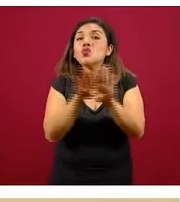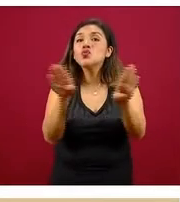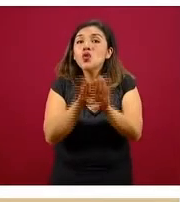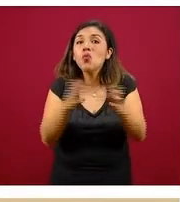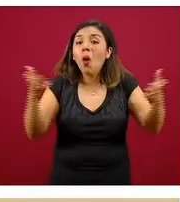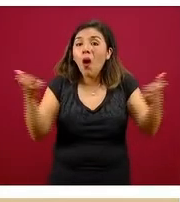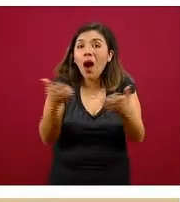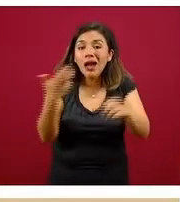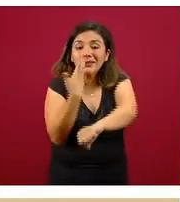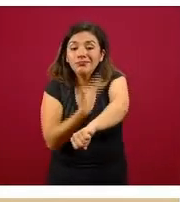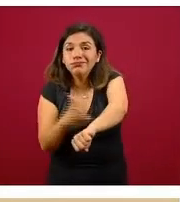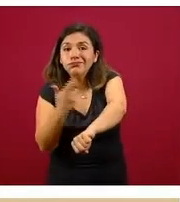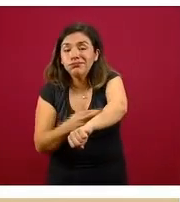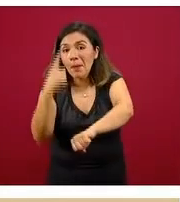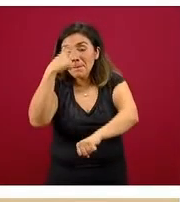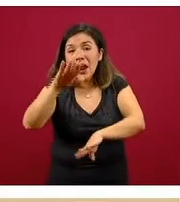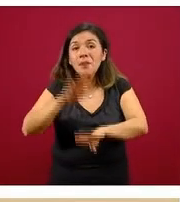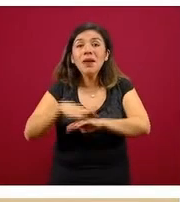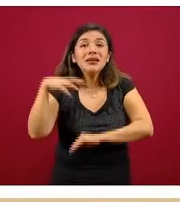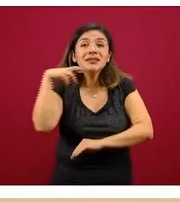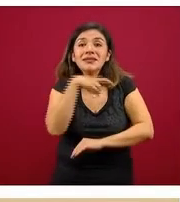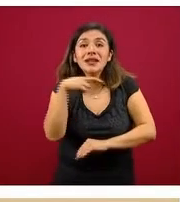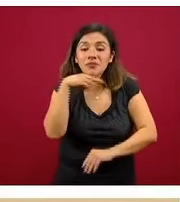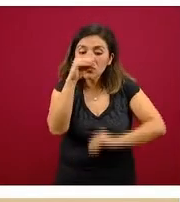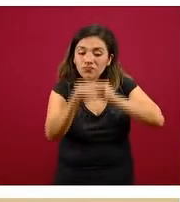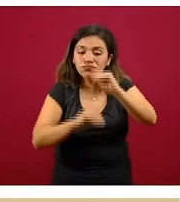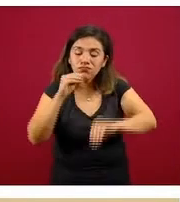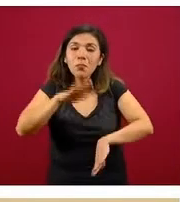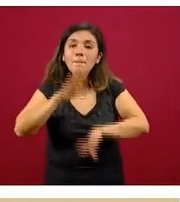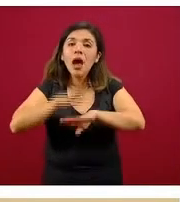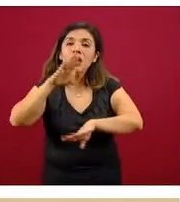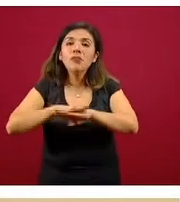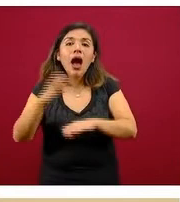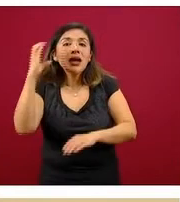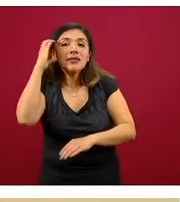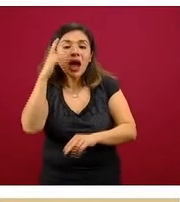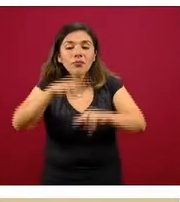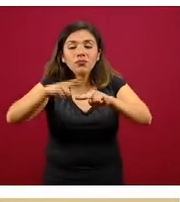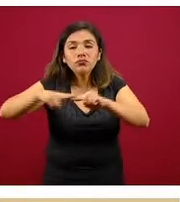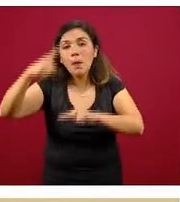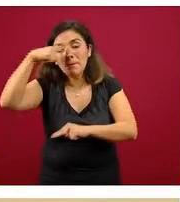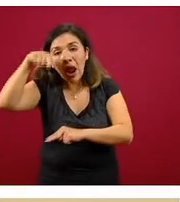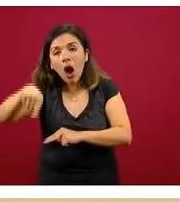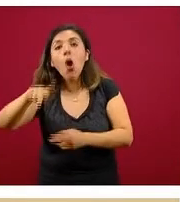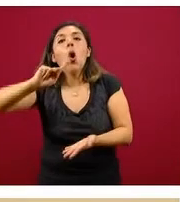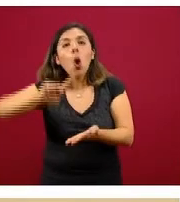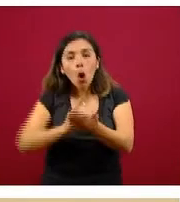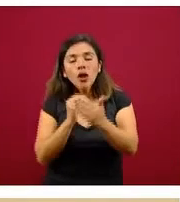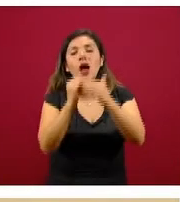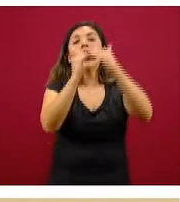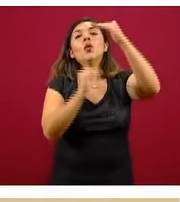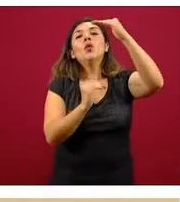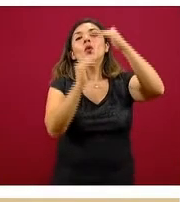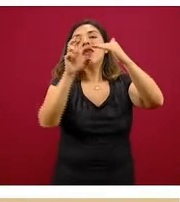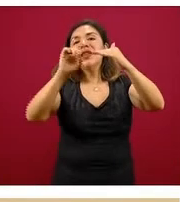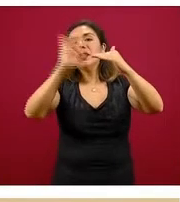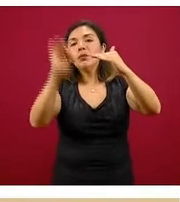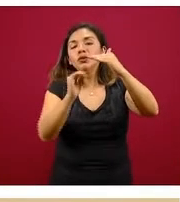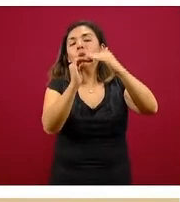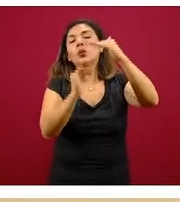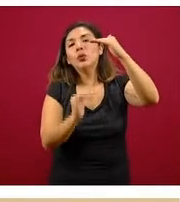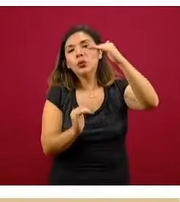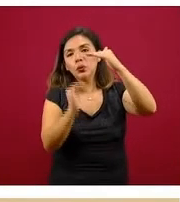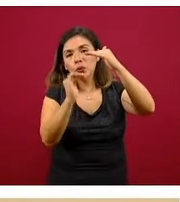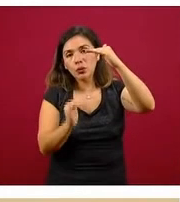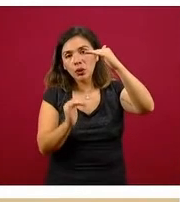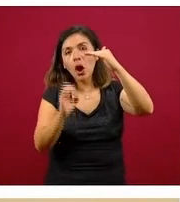mecanismos necesarios que aceleren, agilicen la reconversión de camas para volver nuevamente a ese nivel de seguridad, o